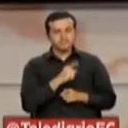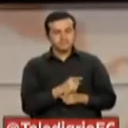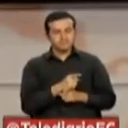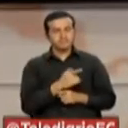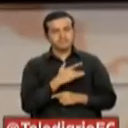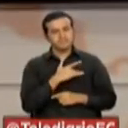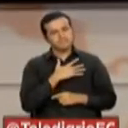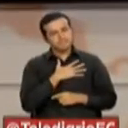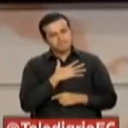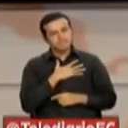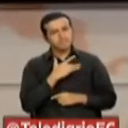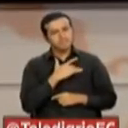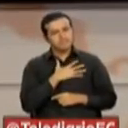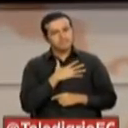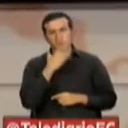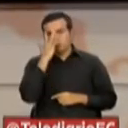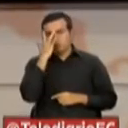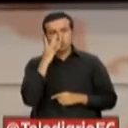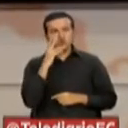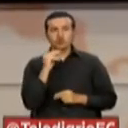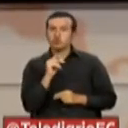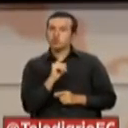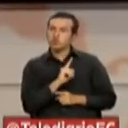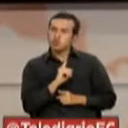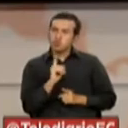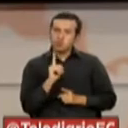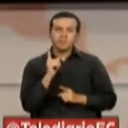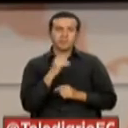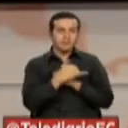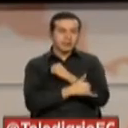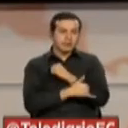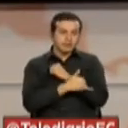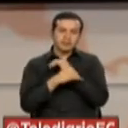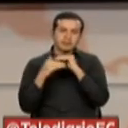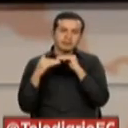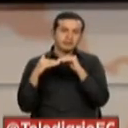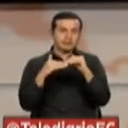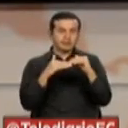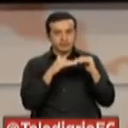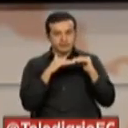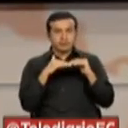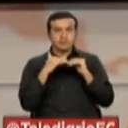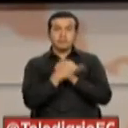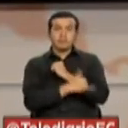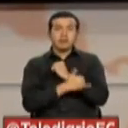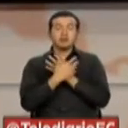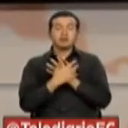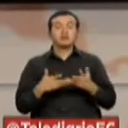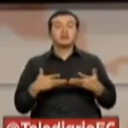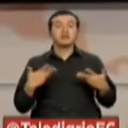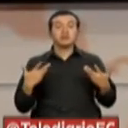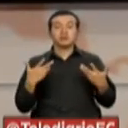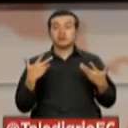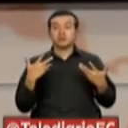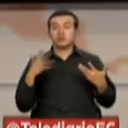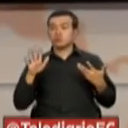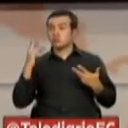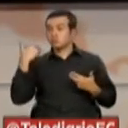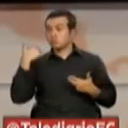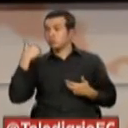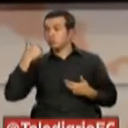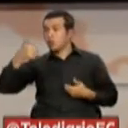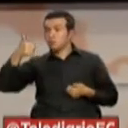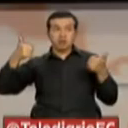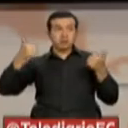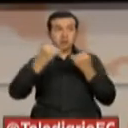digo lamentablemente? Porque no debería ser así. En un país democrático, en un país donde haya división de funciones, en